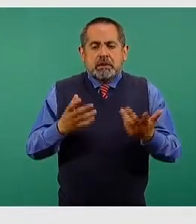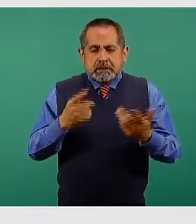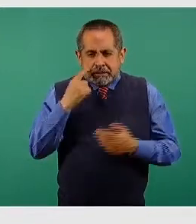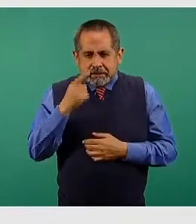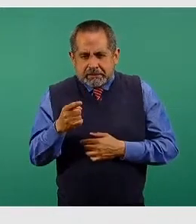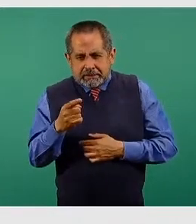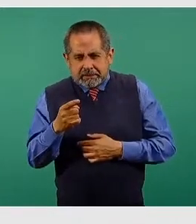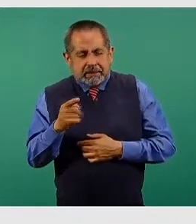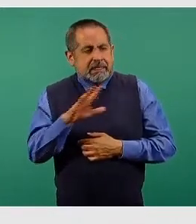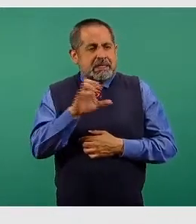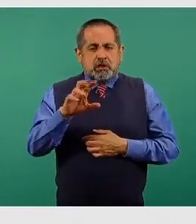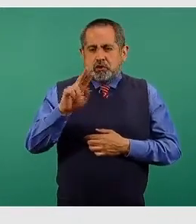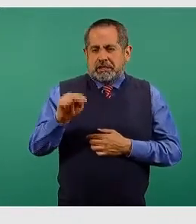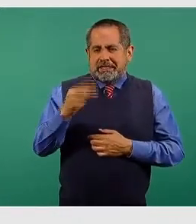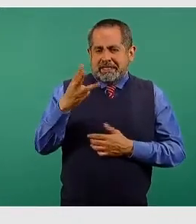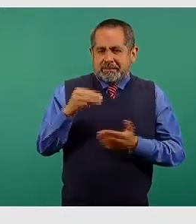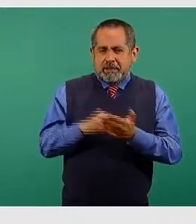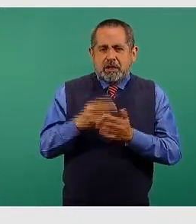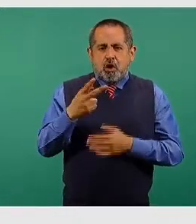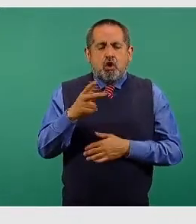contra COVID,